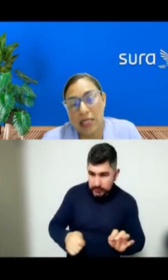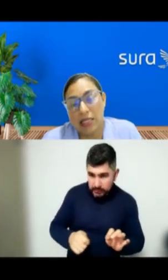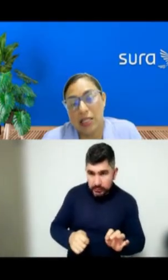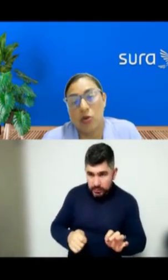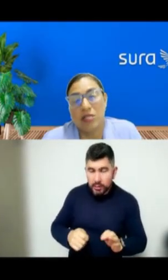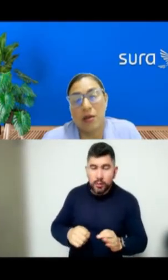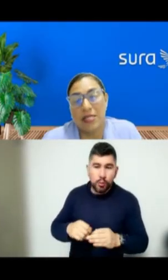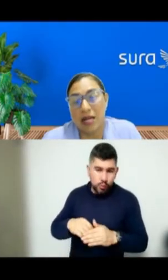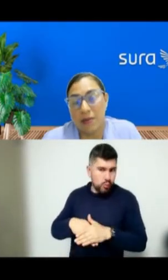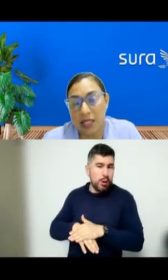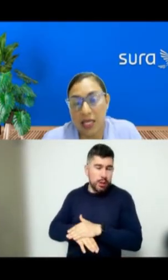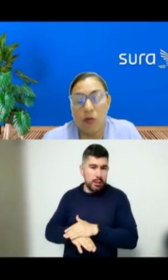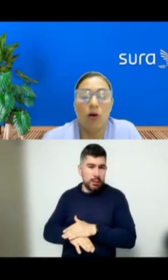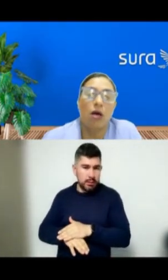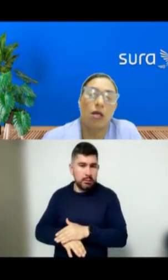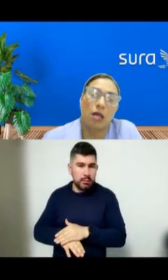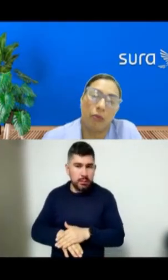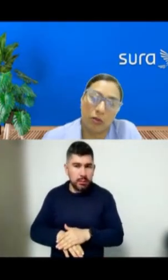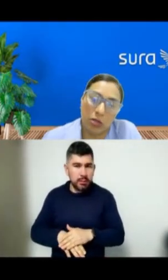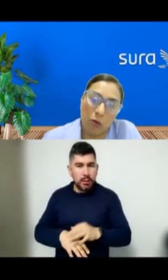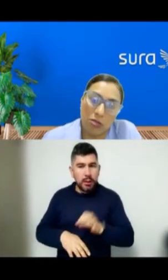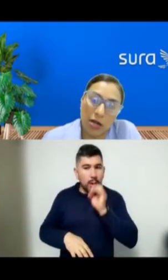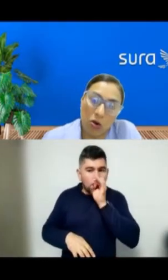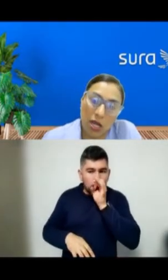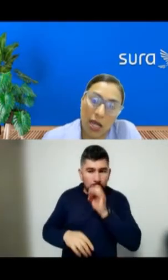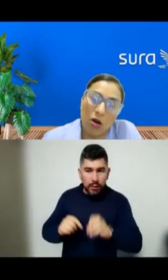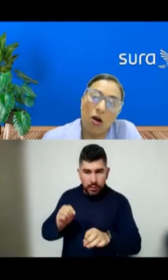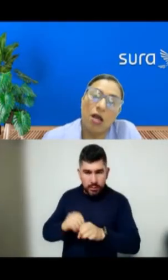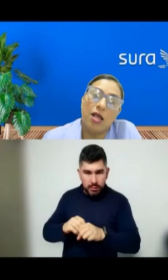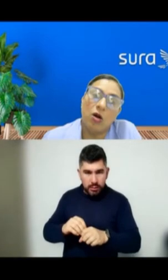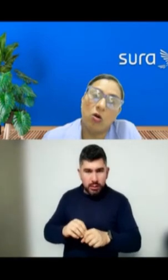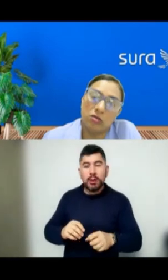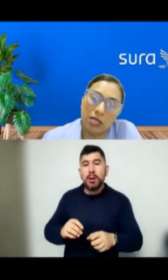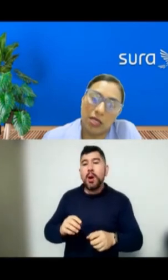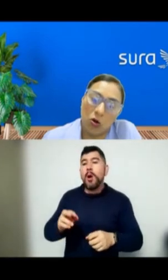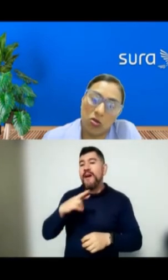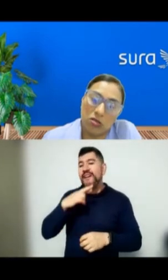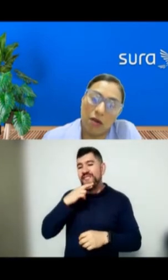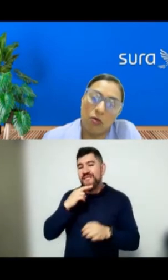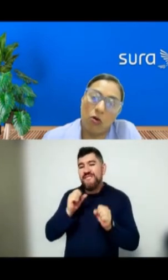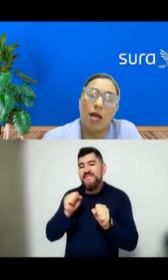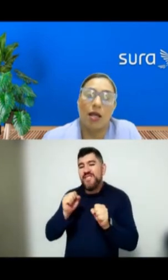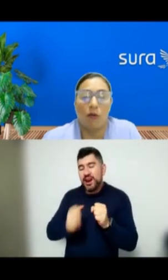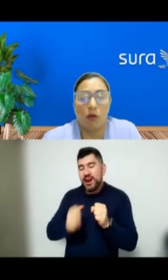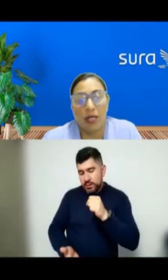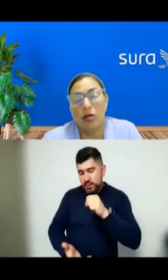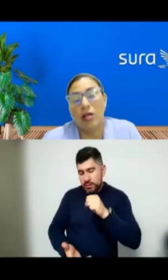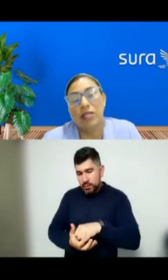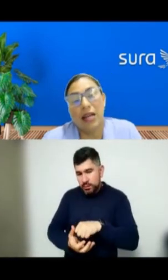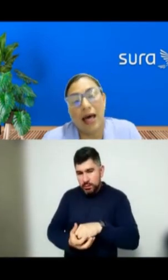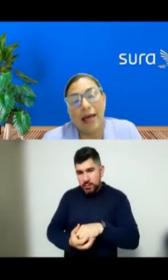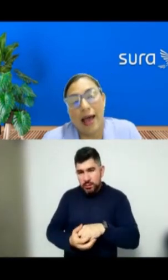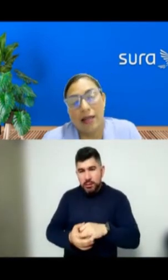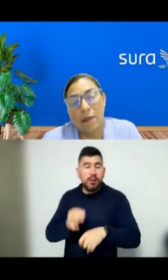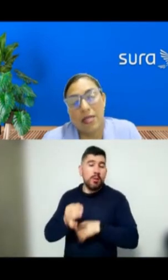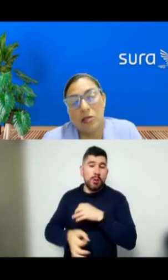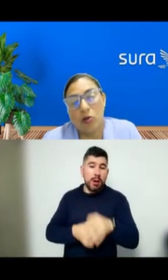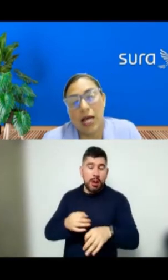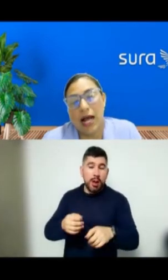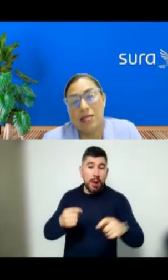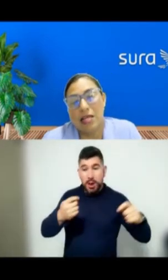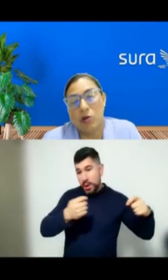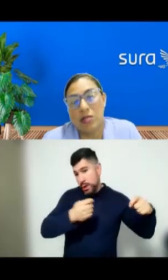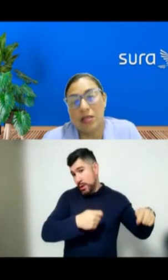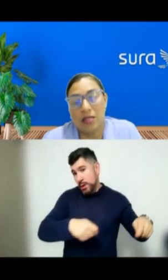la puedo guardar dentro de ese preservativo, después una bolsa con hielo, y lo conservo, que al momento que traslade a